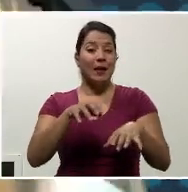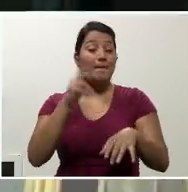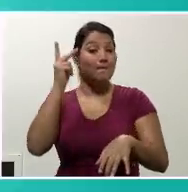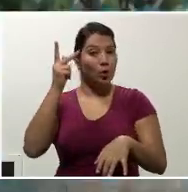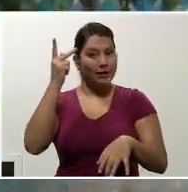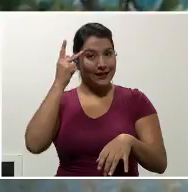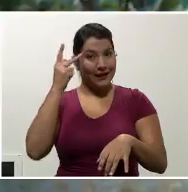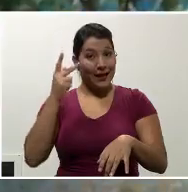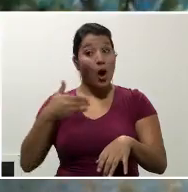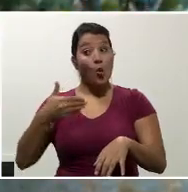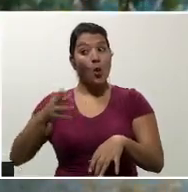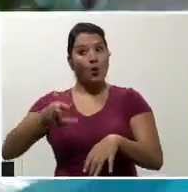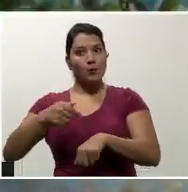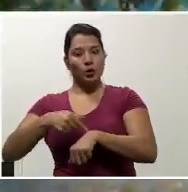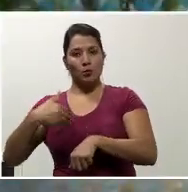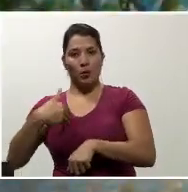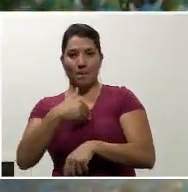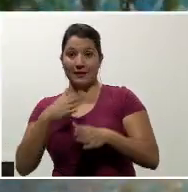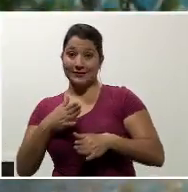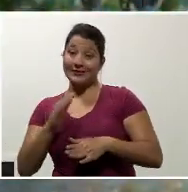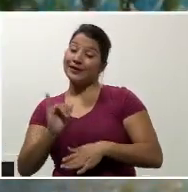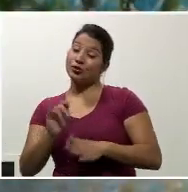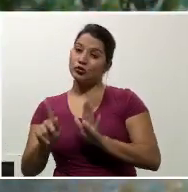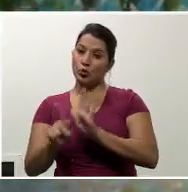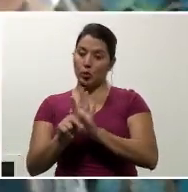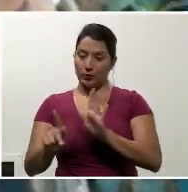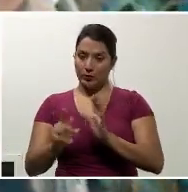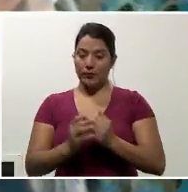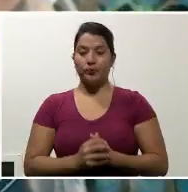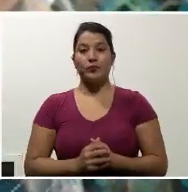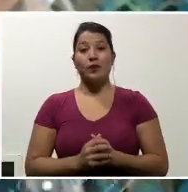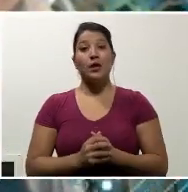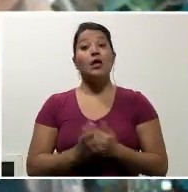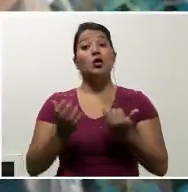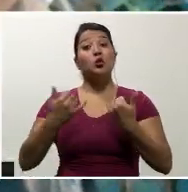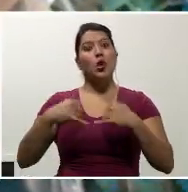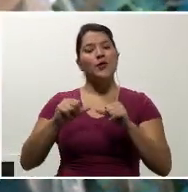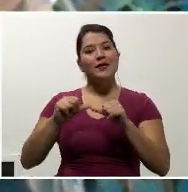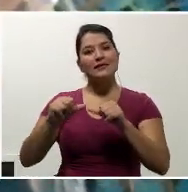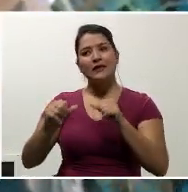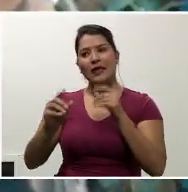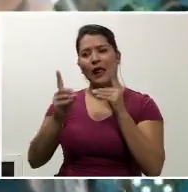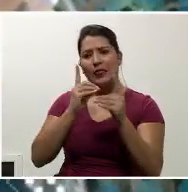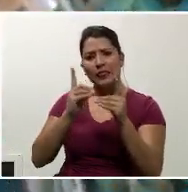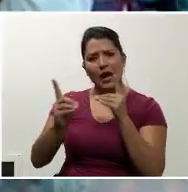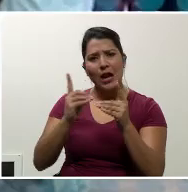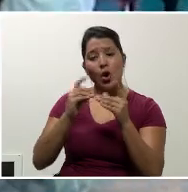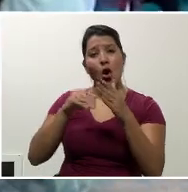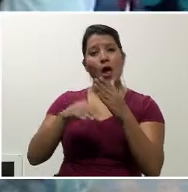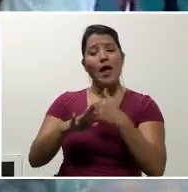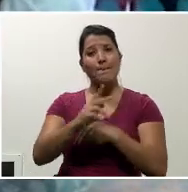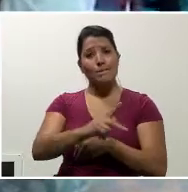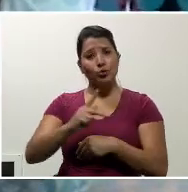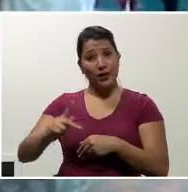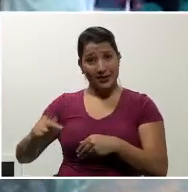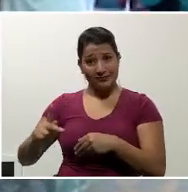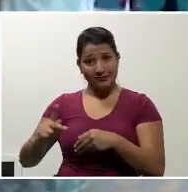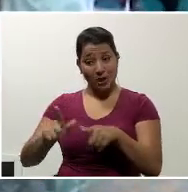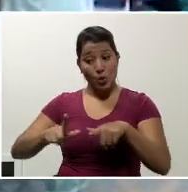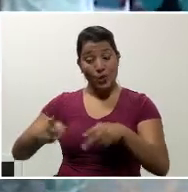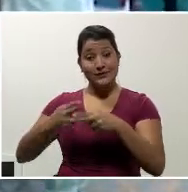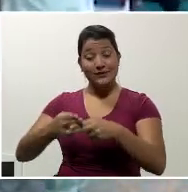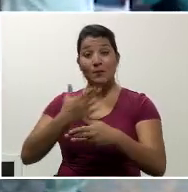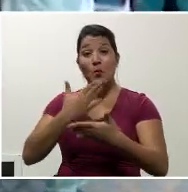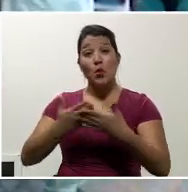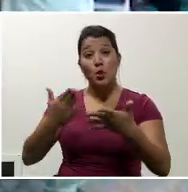Electoral. El gobierno continúa el diálogo en Buenos Aires de Punta Arenas para encontrar una solución al conflicto por la